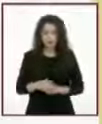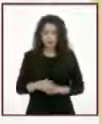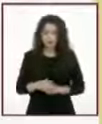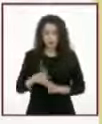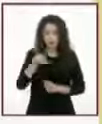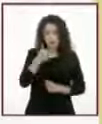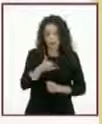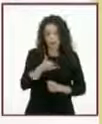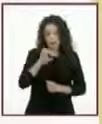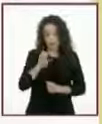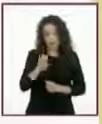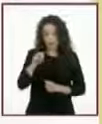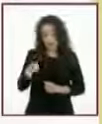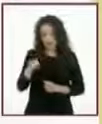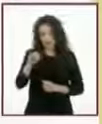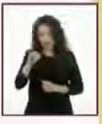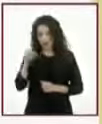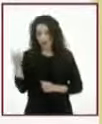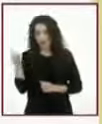ni, que.